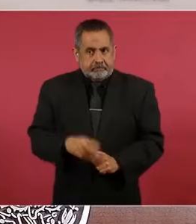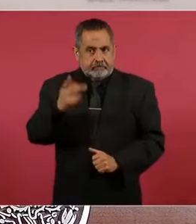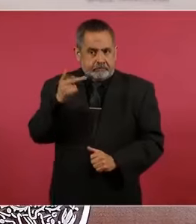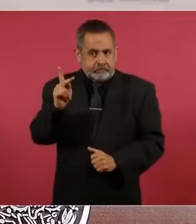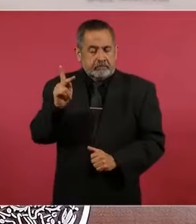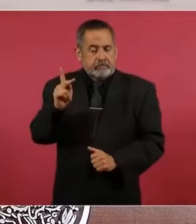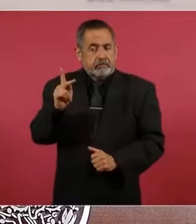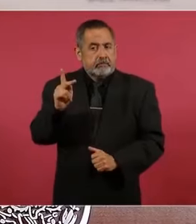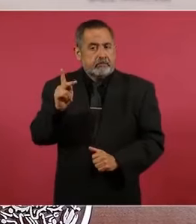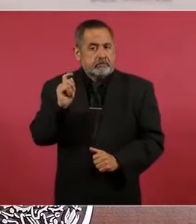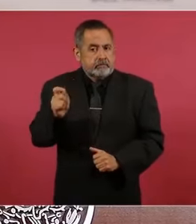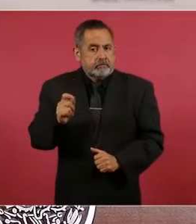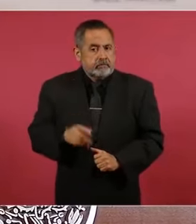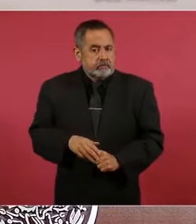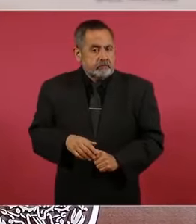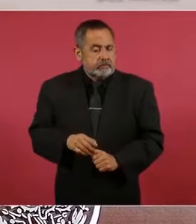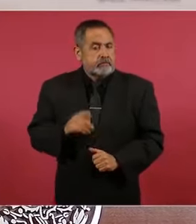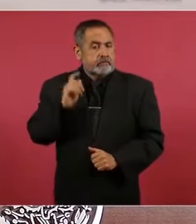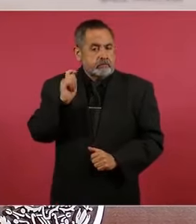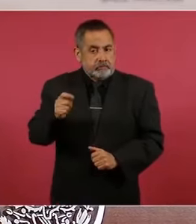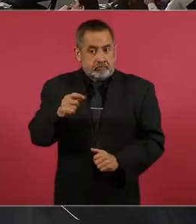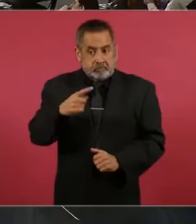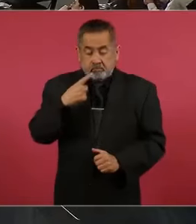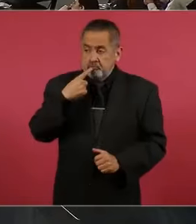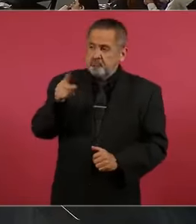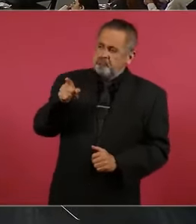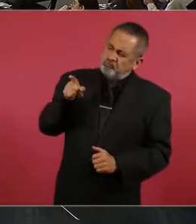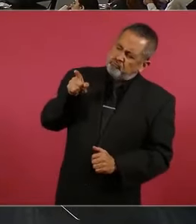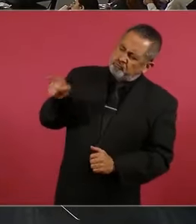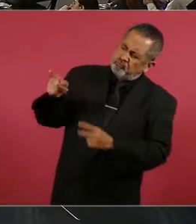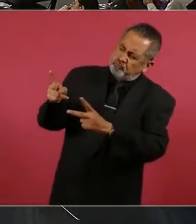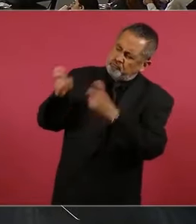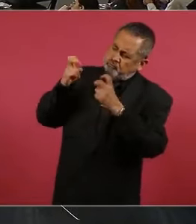Pero ya una acusación